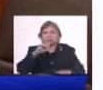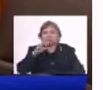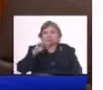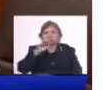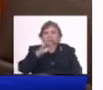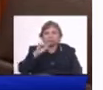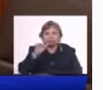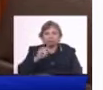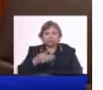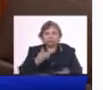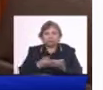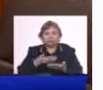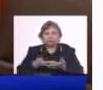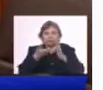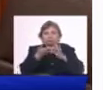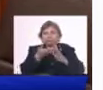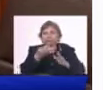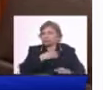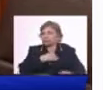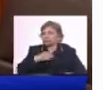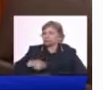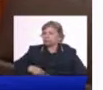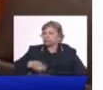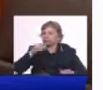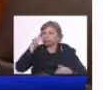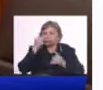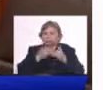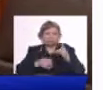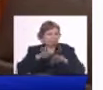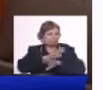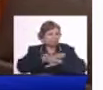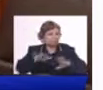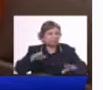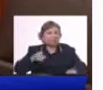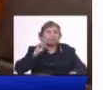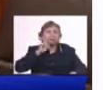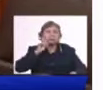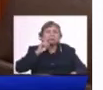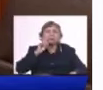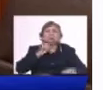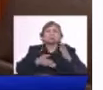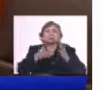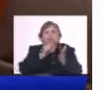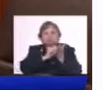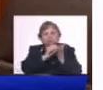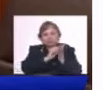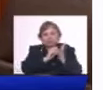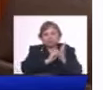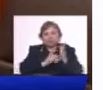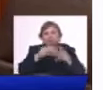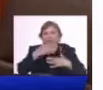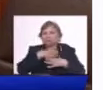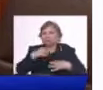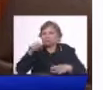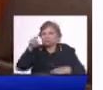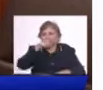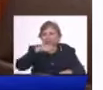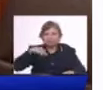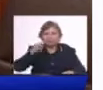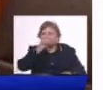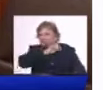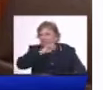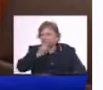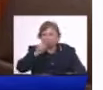de interpelación que hemos presentado con los ministros. Basta de engañarle al país y basta de presentar textos al interés de acá y